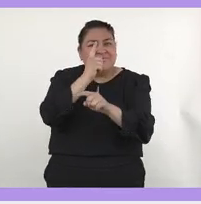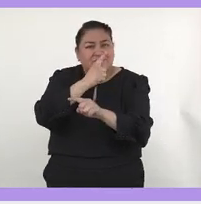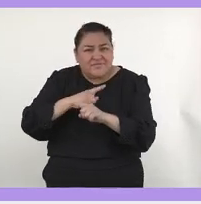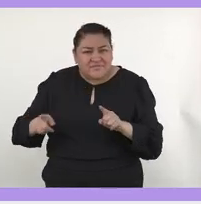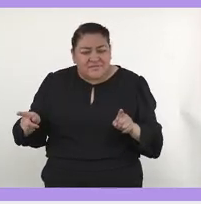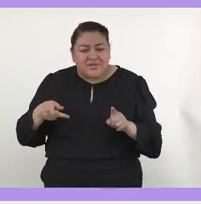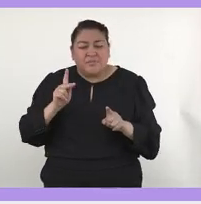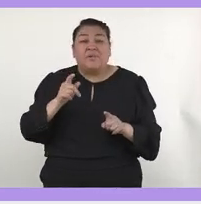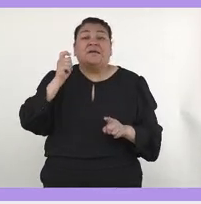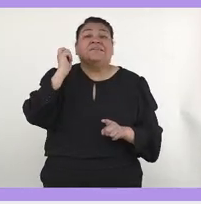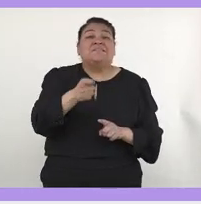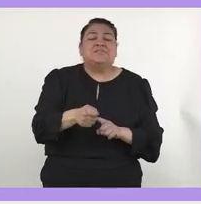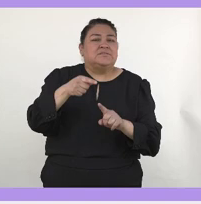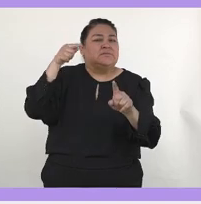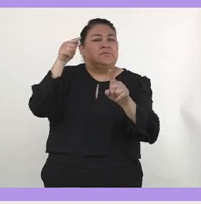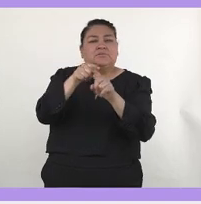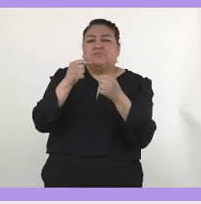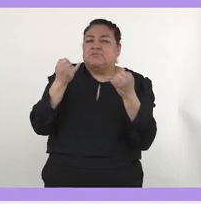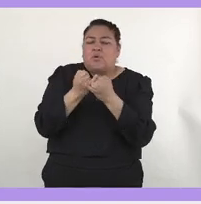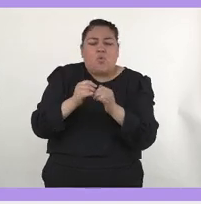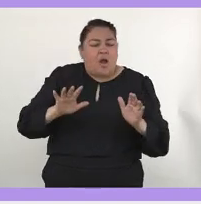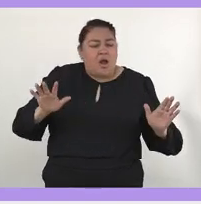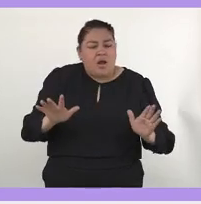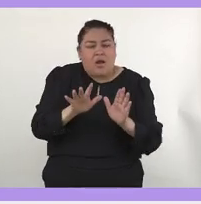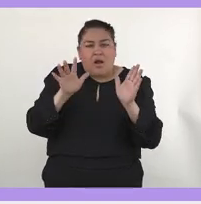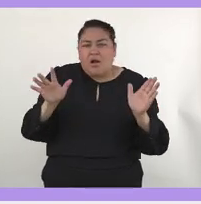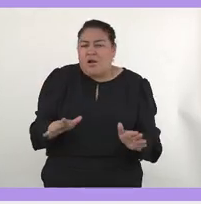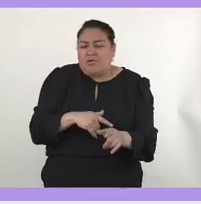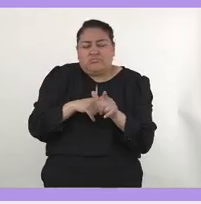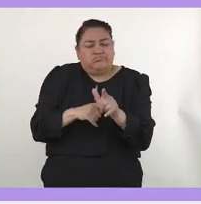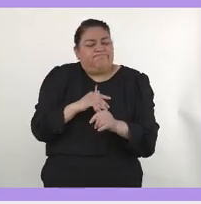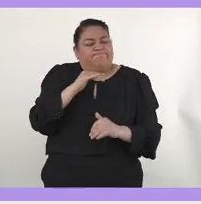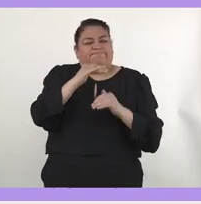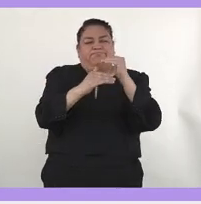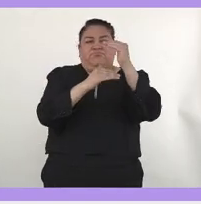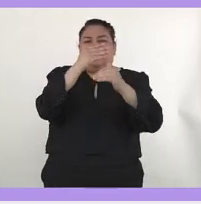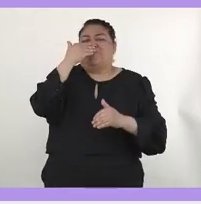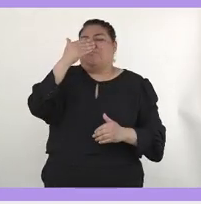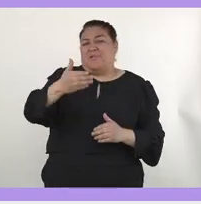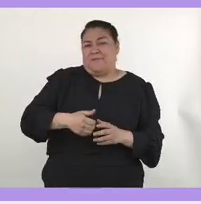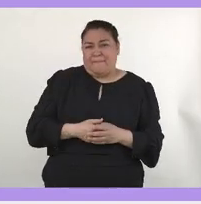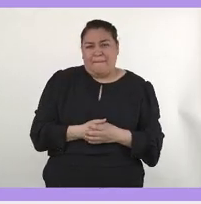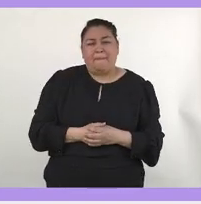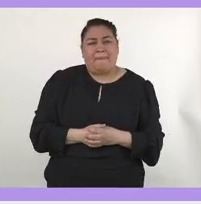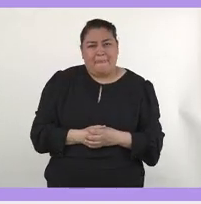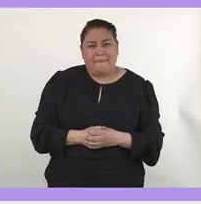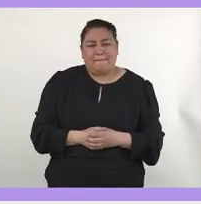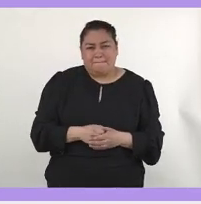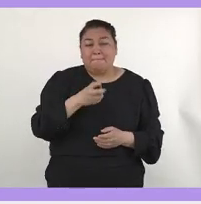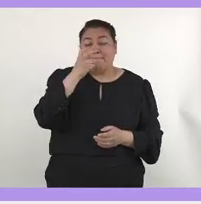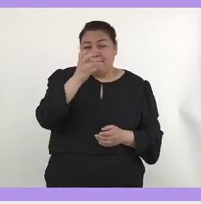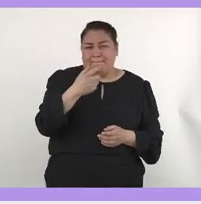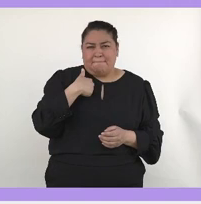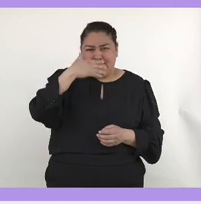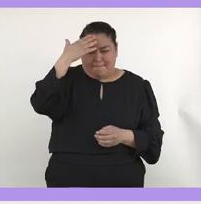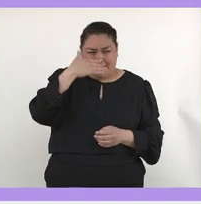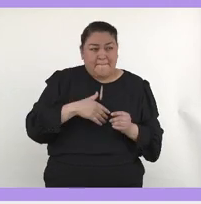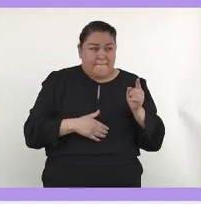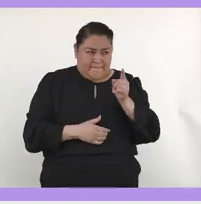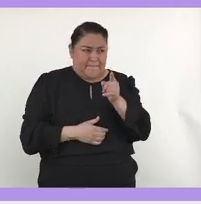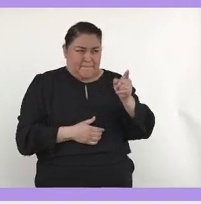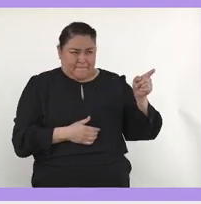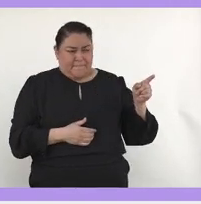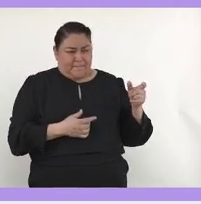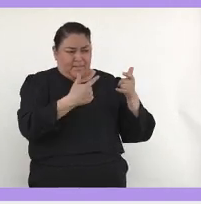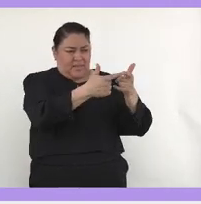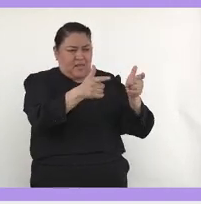misma pasión y las mismas ganas de seguir creciendo con con el fútbol no una generación además también hay que decirlo La de ustedes Fátima